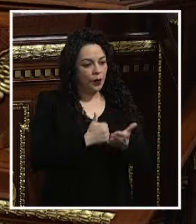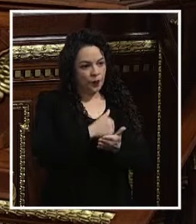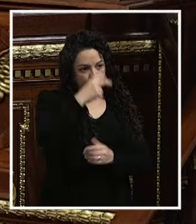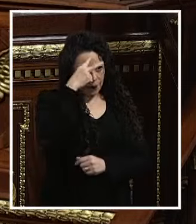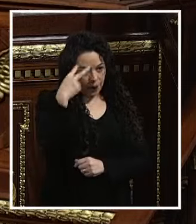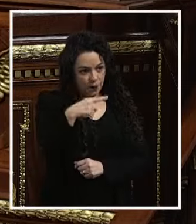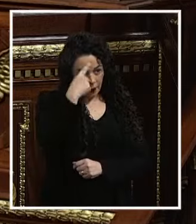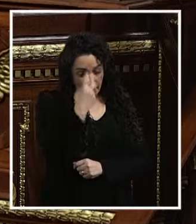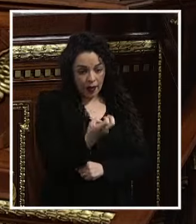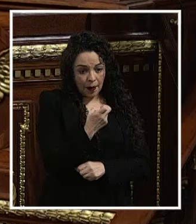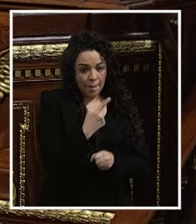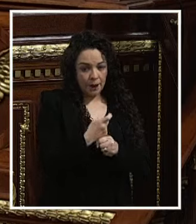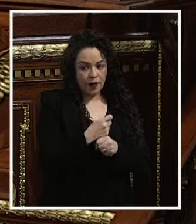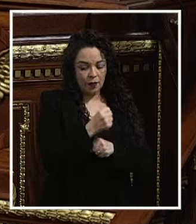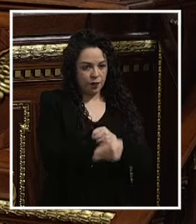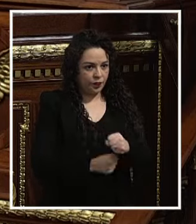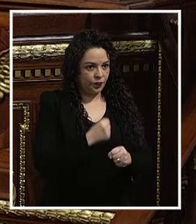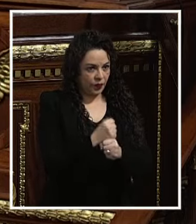de trabajo legislativo.